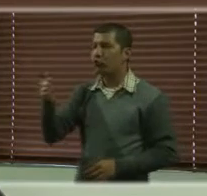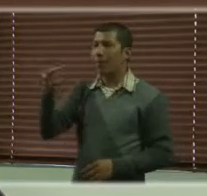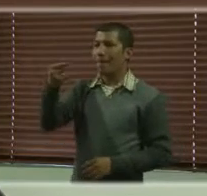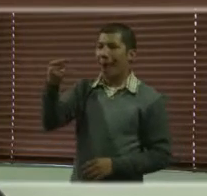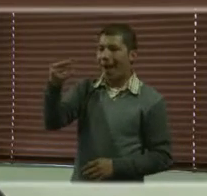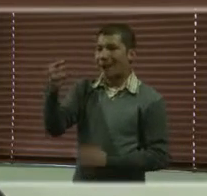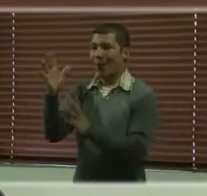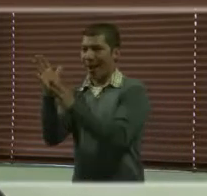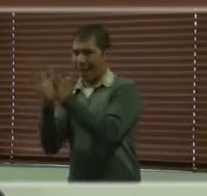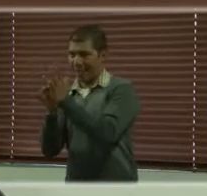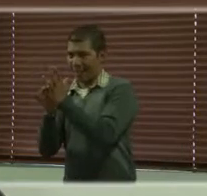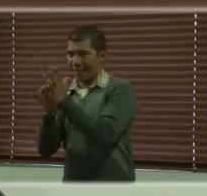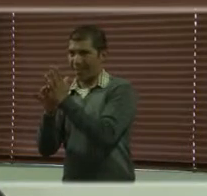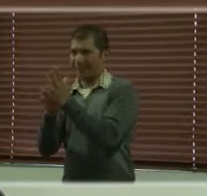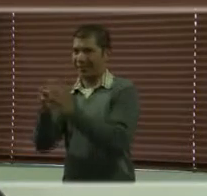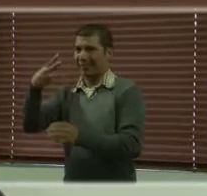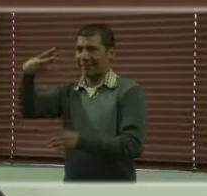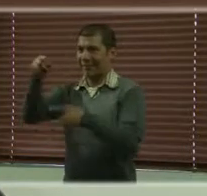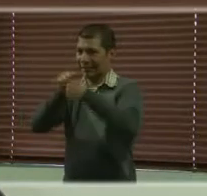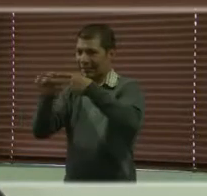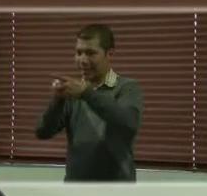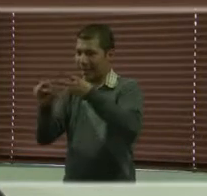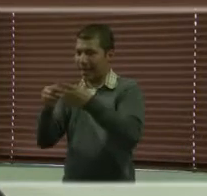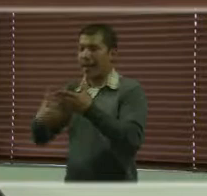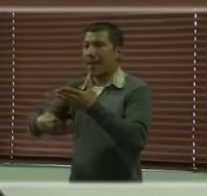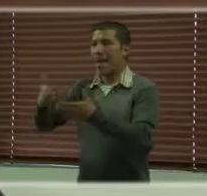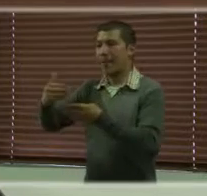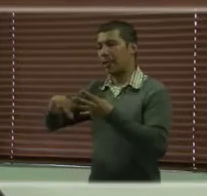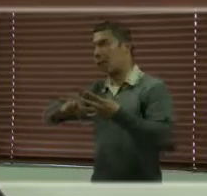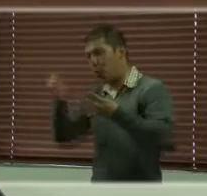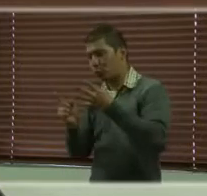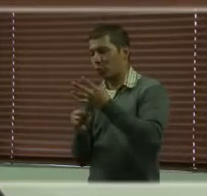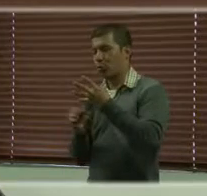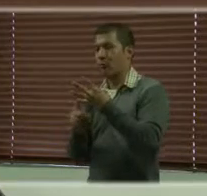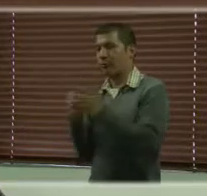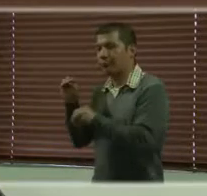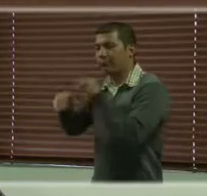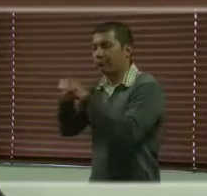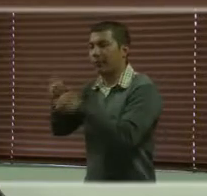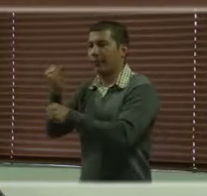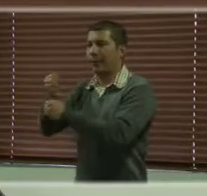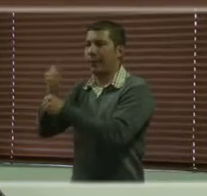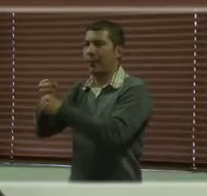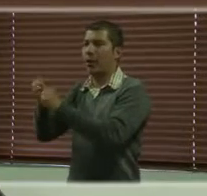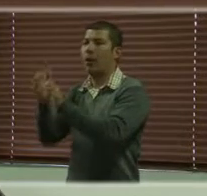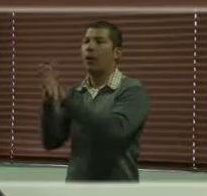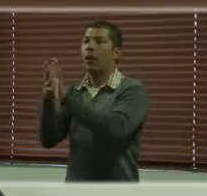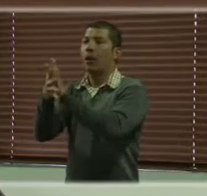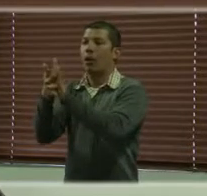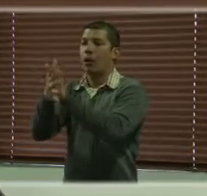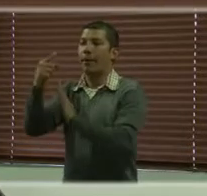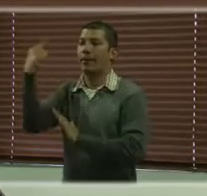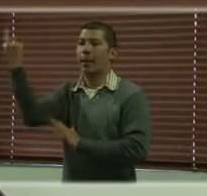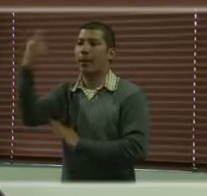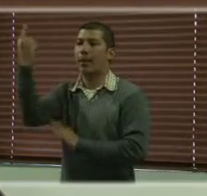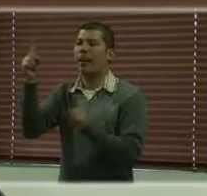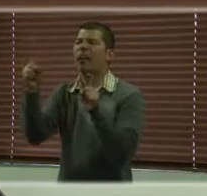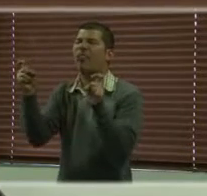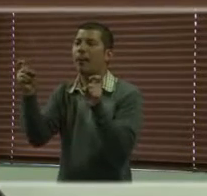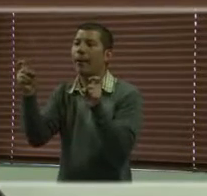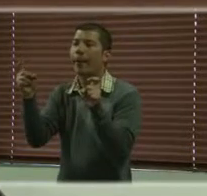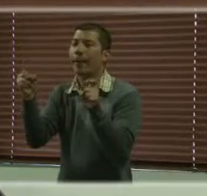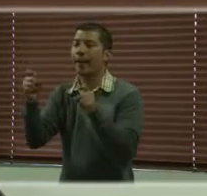proceso para elaborar un comentario general sobre el derecho a la educación que es el artículo 24 de la convención y